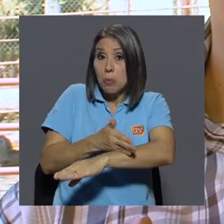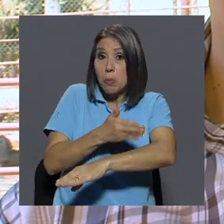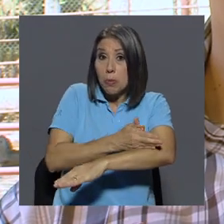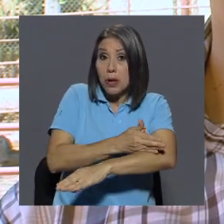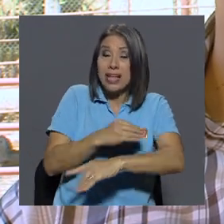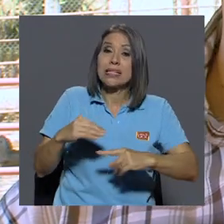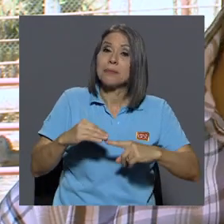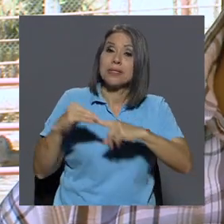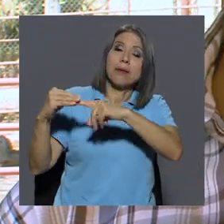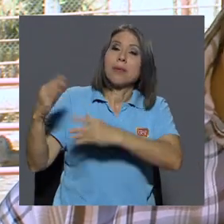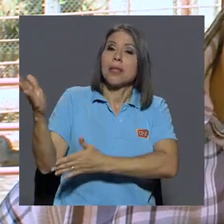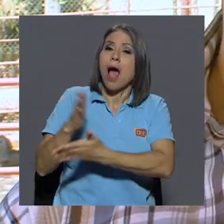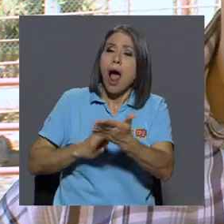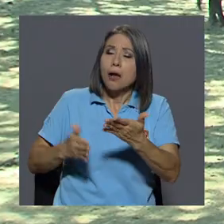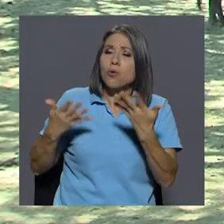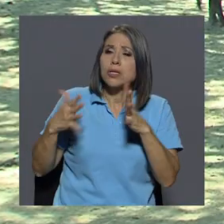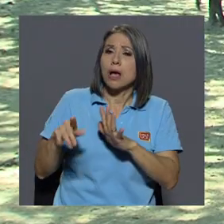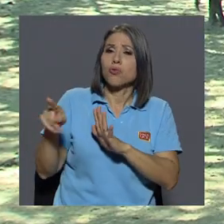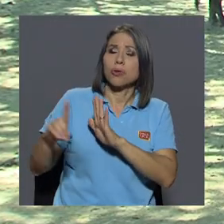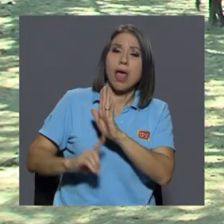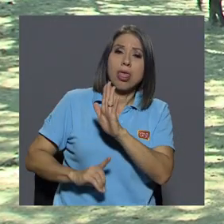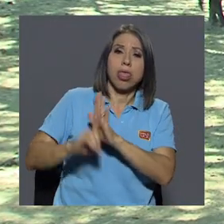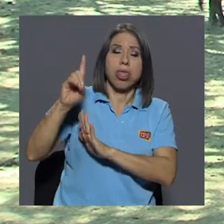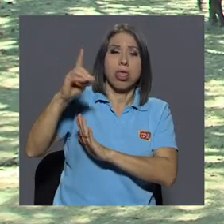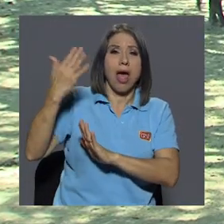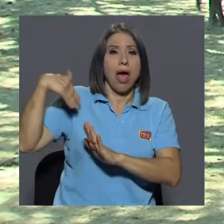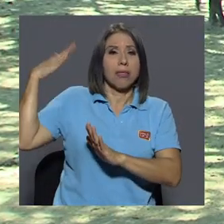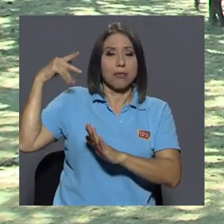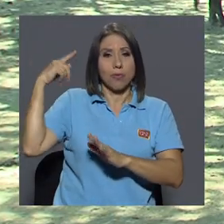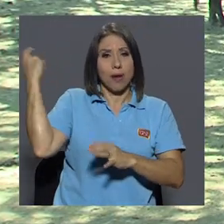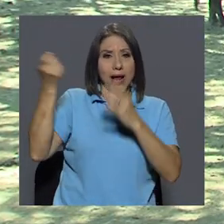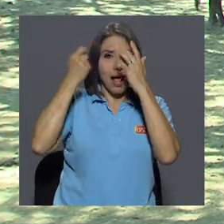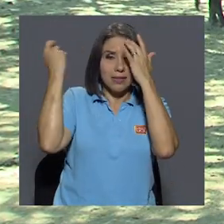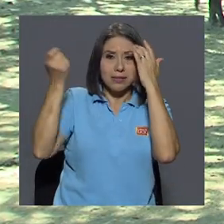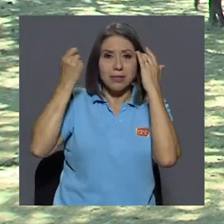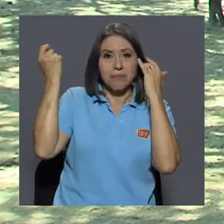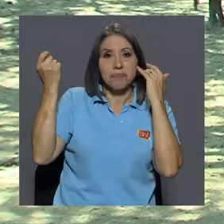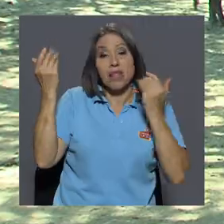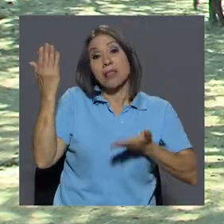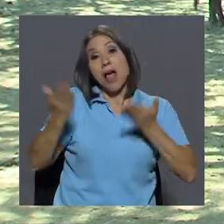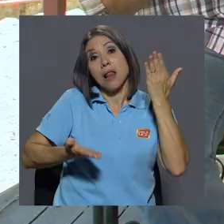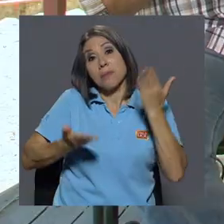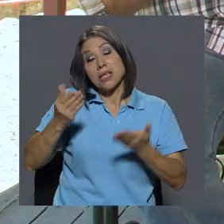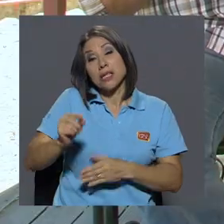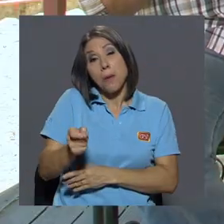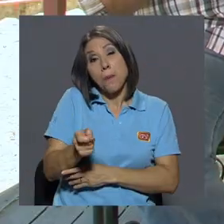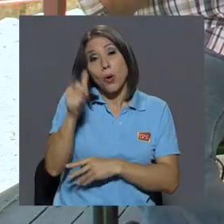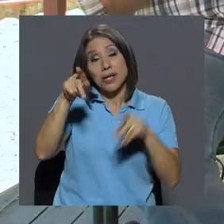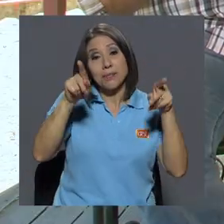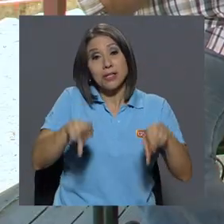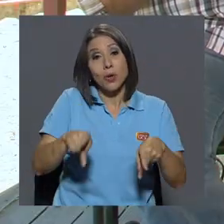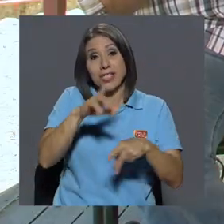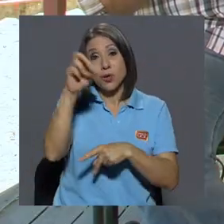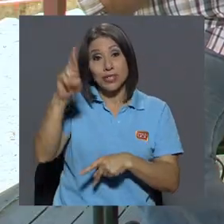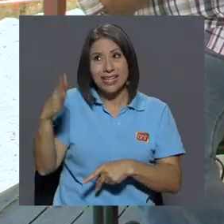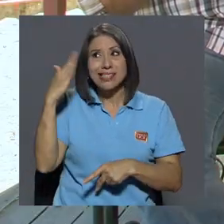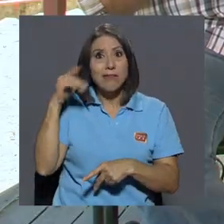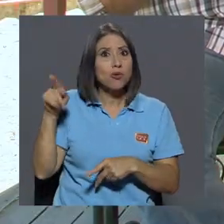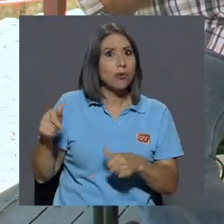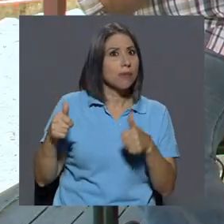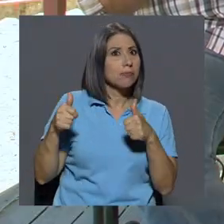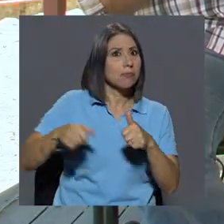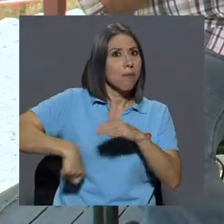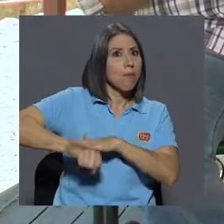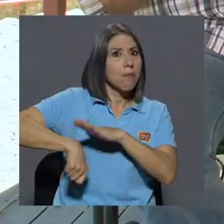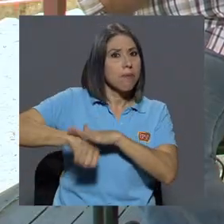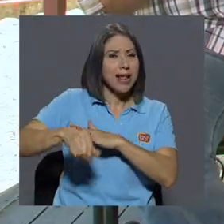que usted ya había desarrollado en Guanacaste, donde tal vez pocas personas en Costa Rica saben que usted es buen futbolista y